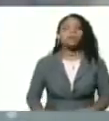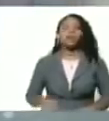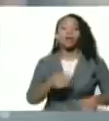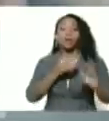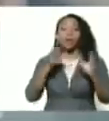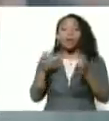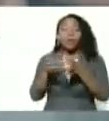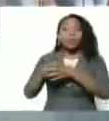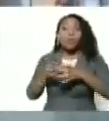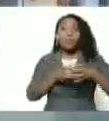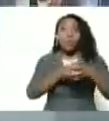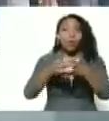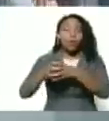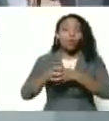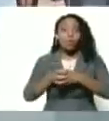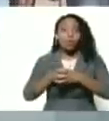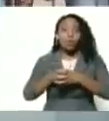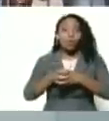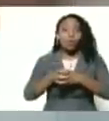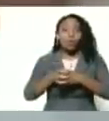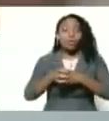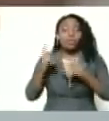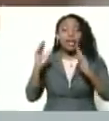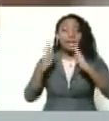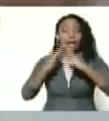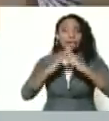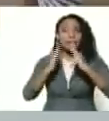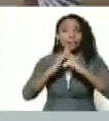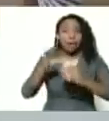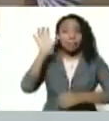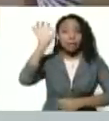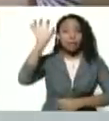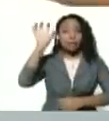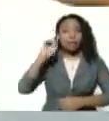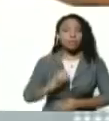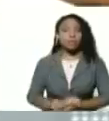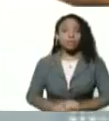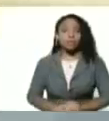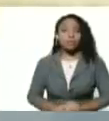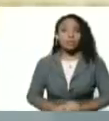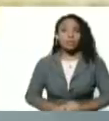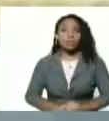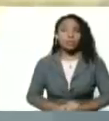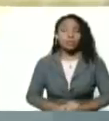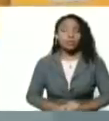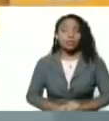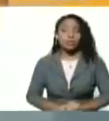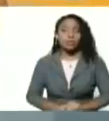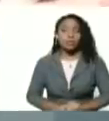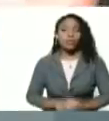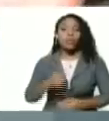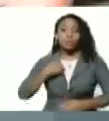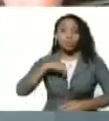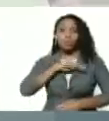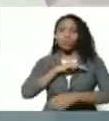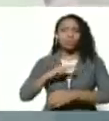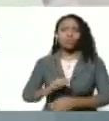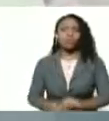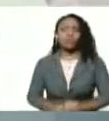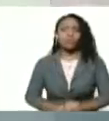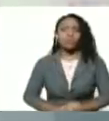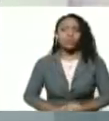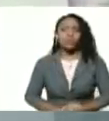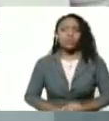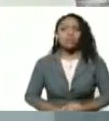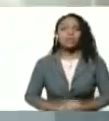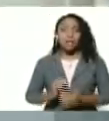comités de Hogares de la Patria, todo lo que nosotros hemos visto, el surgimiento